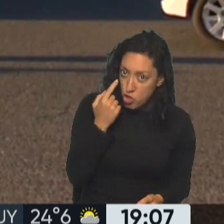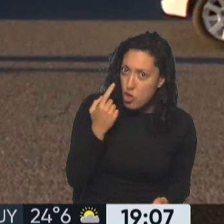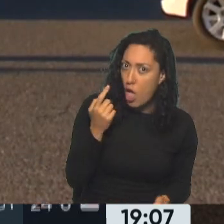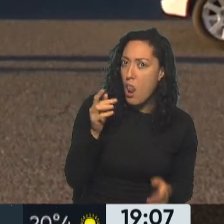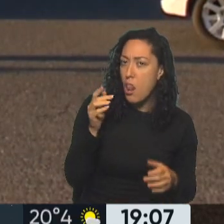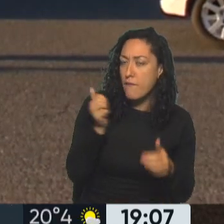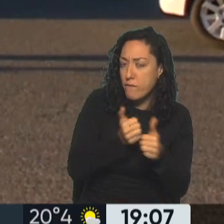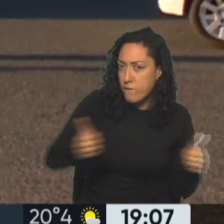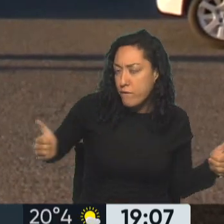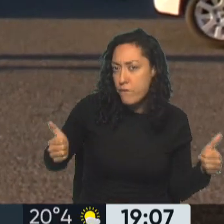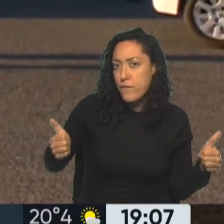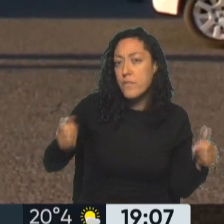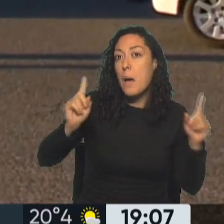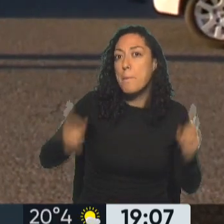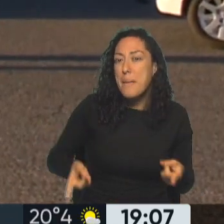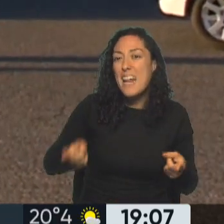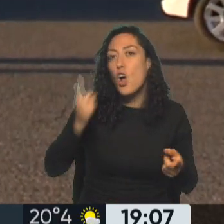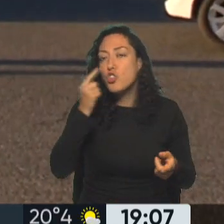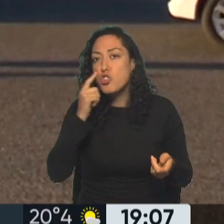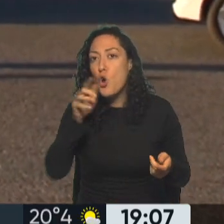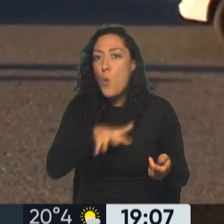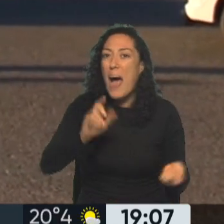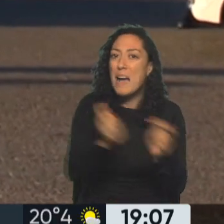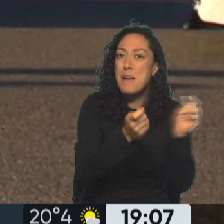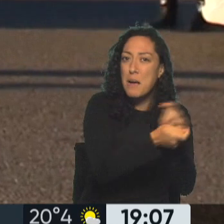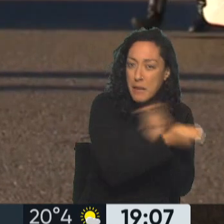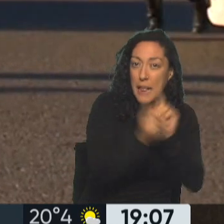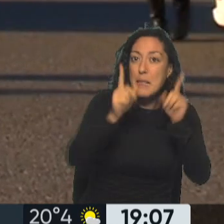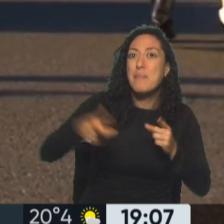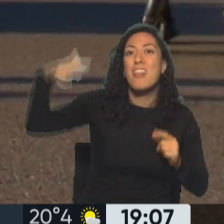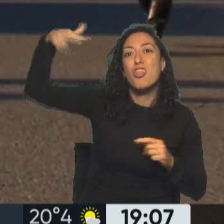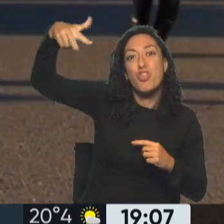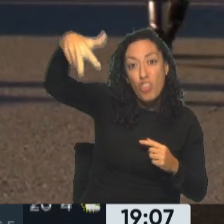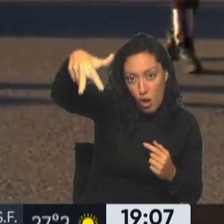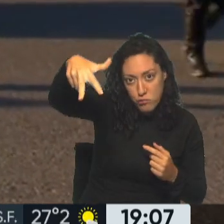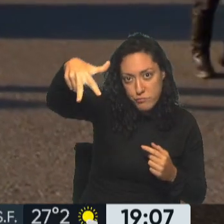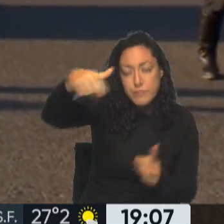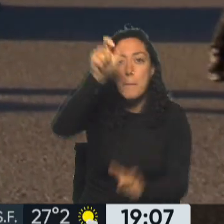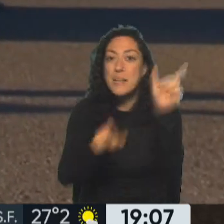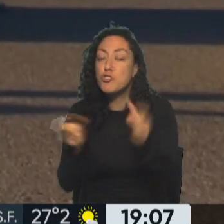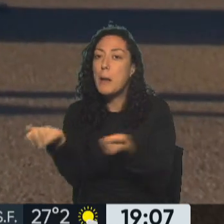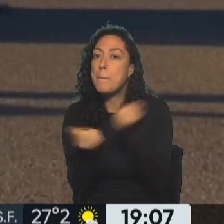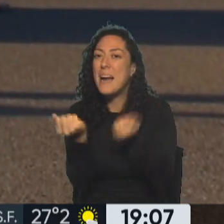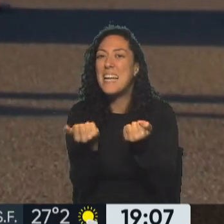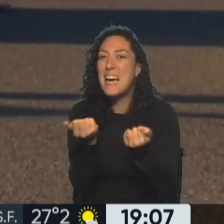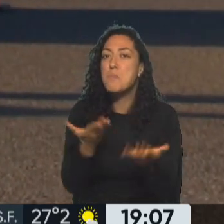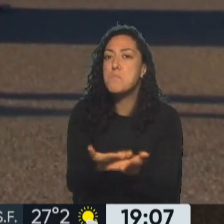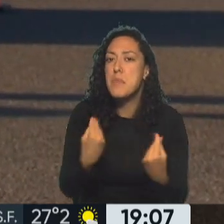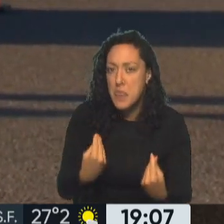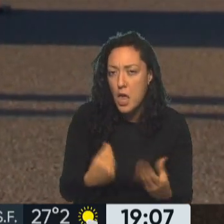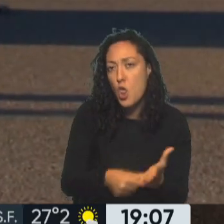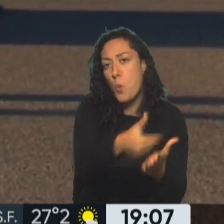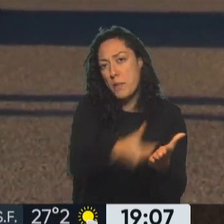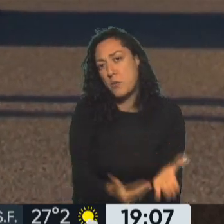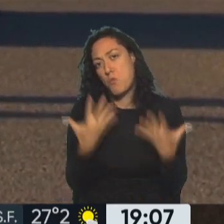hay controles fijos, también móviles y a través de drones. ¿Qué es lo que se les pide a los conductores? Por supuesto, la